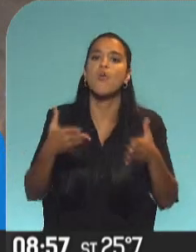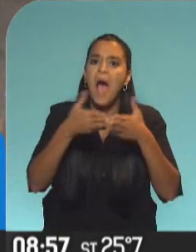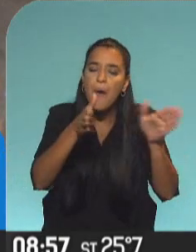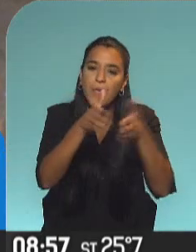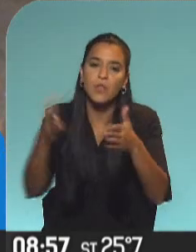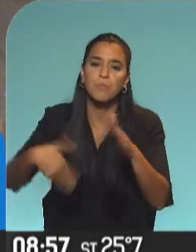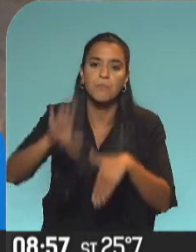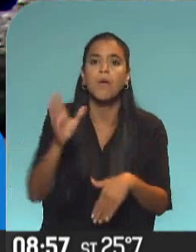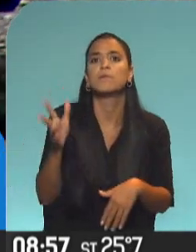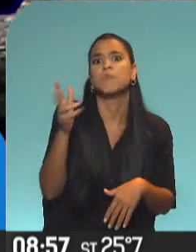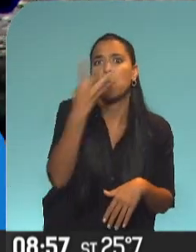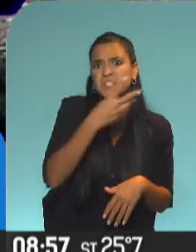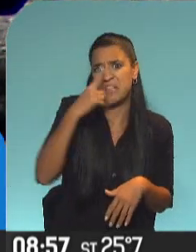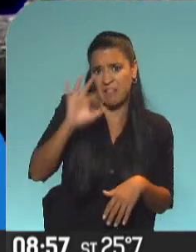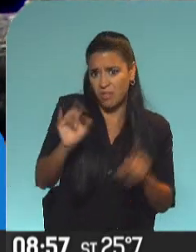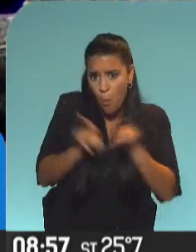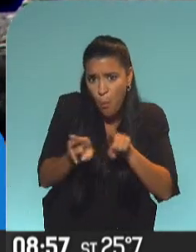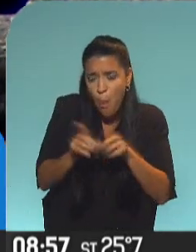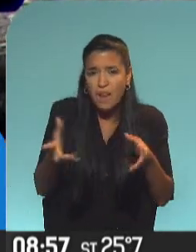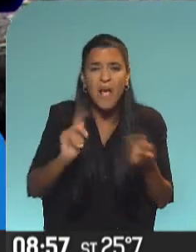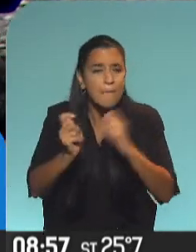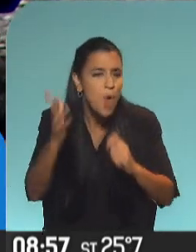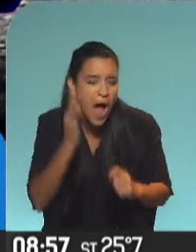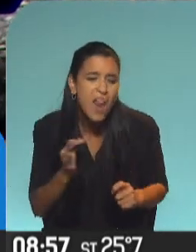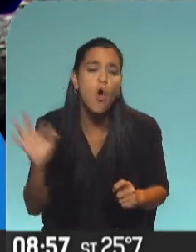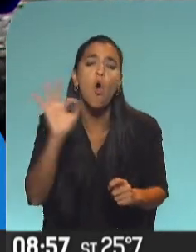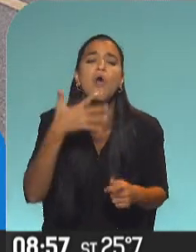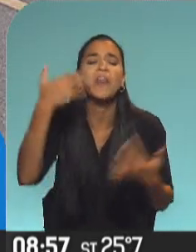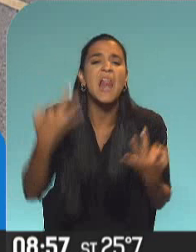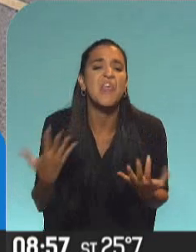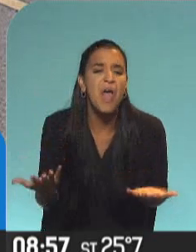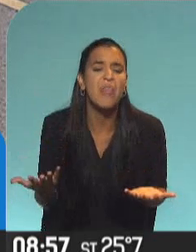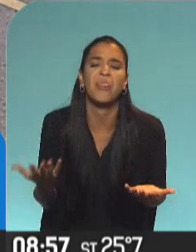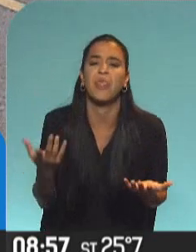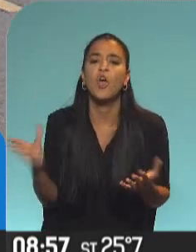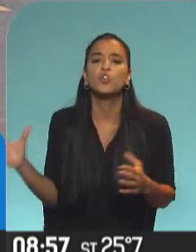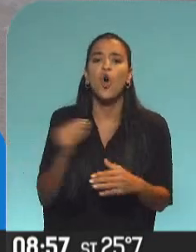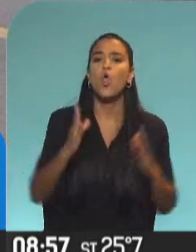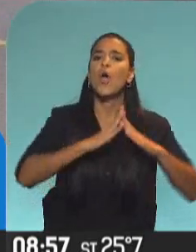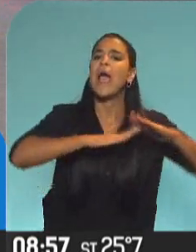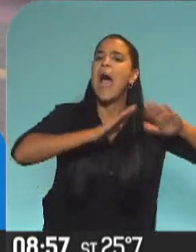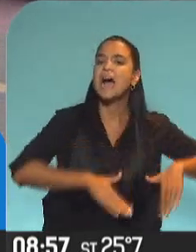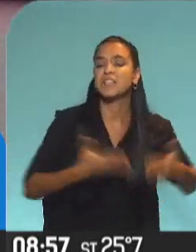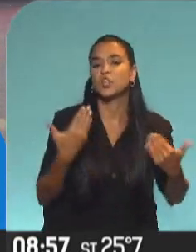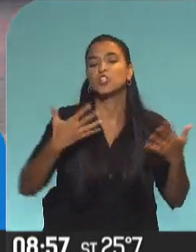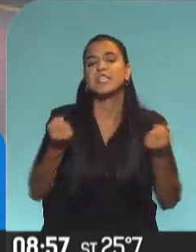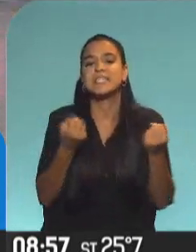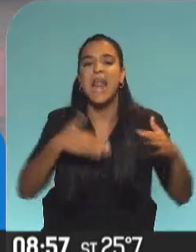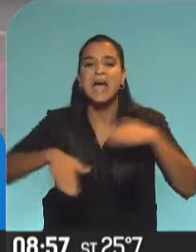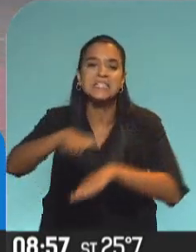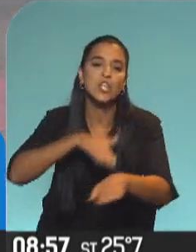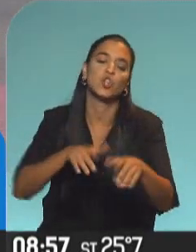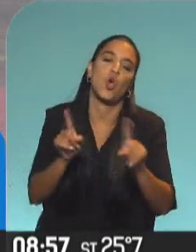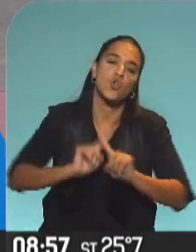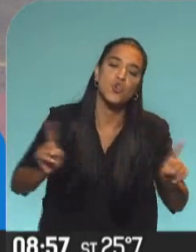370 digo ok cambio algo o en realidad no estuvimos todos guardados en casa el nuevo tanto tránsito nos